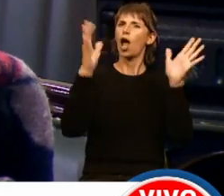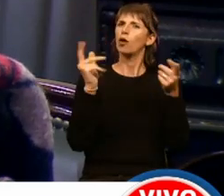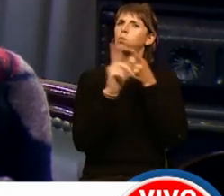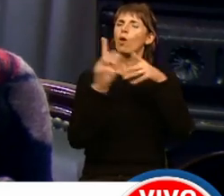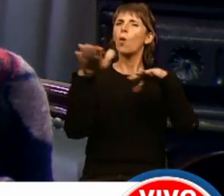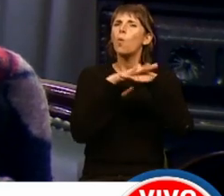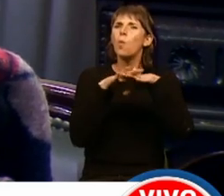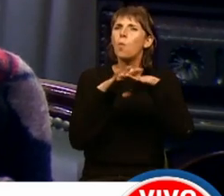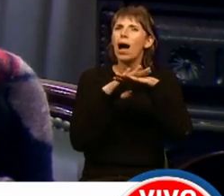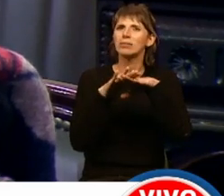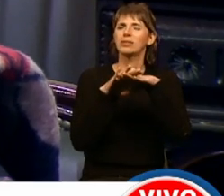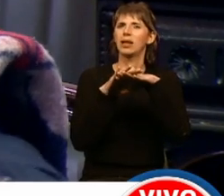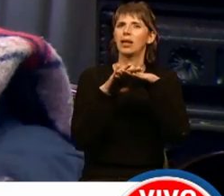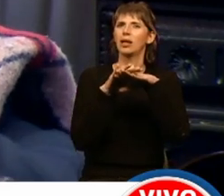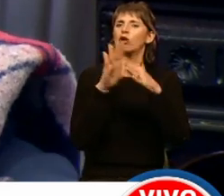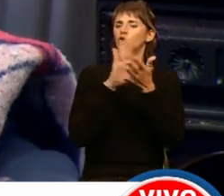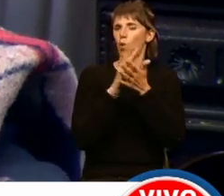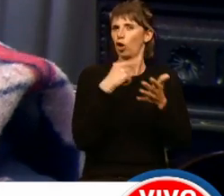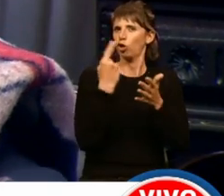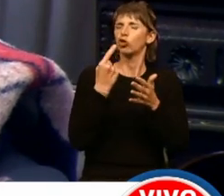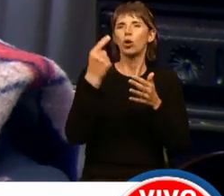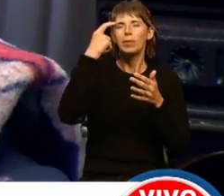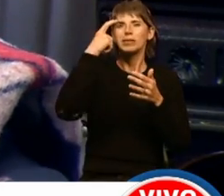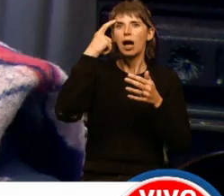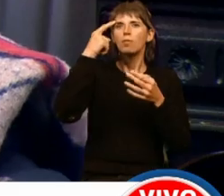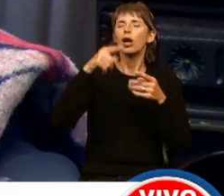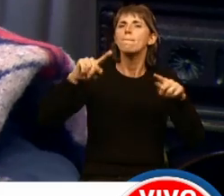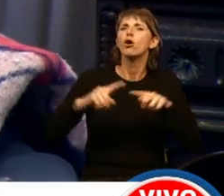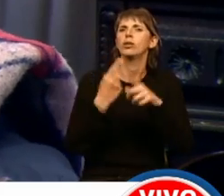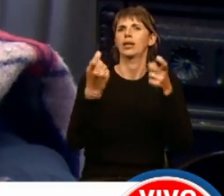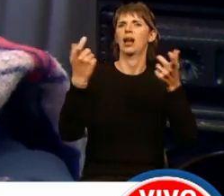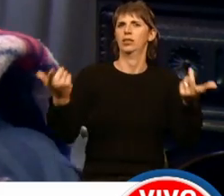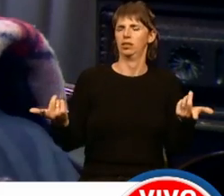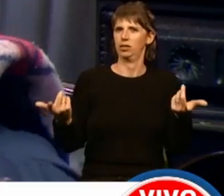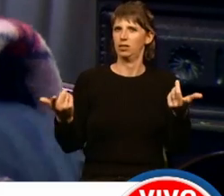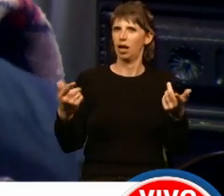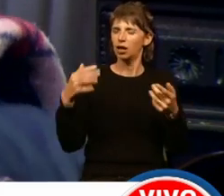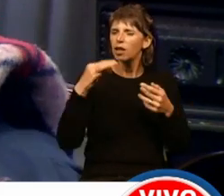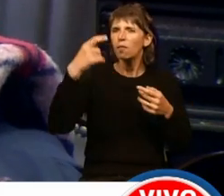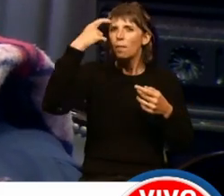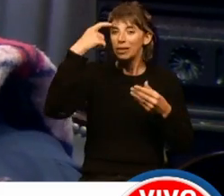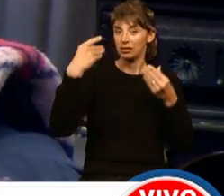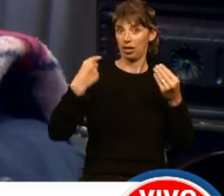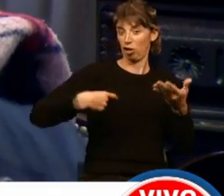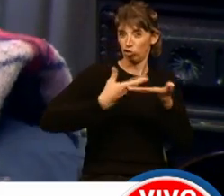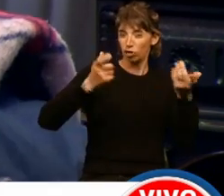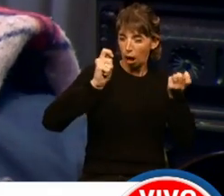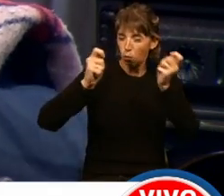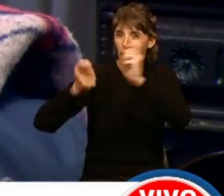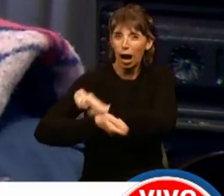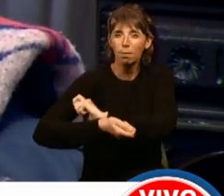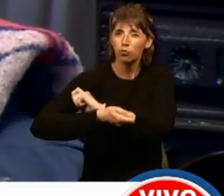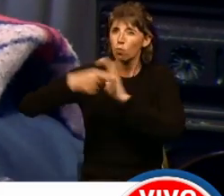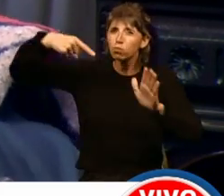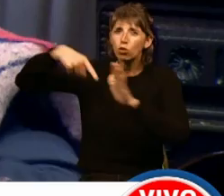de lo que nosotros creemos que tiene que ocurrir en la política se tiene que empezar a pensar que los cambios sociales los verdaderos